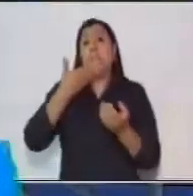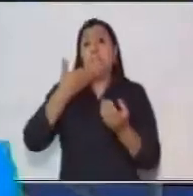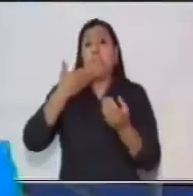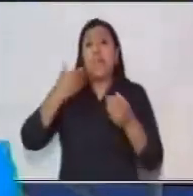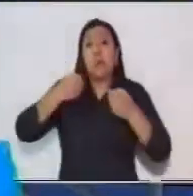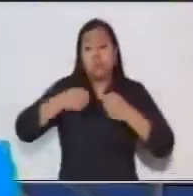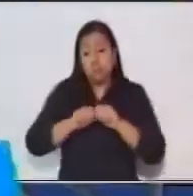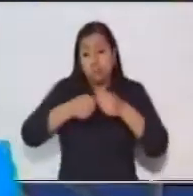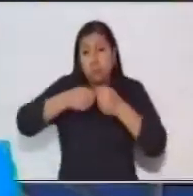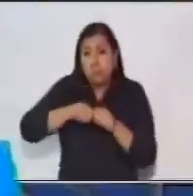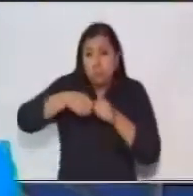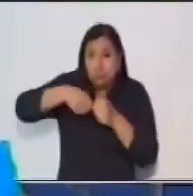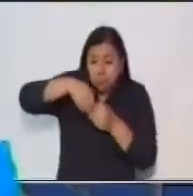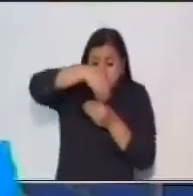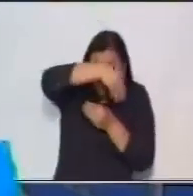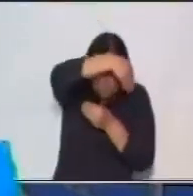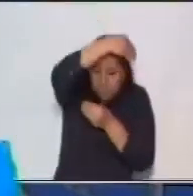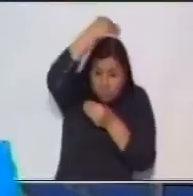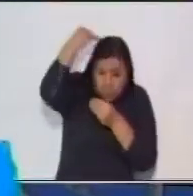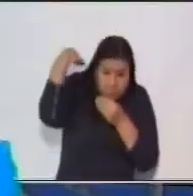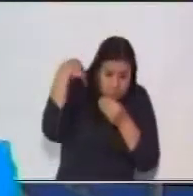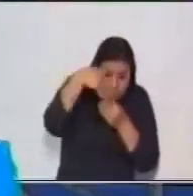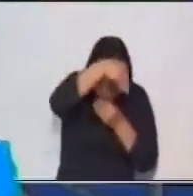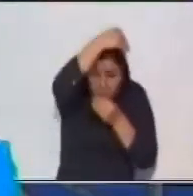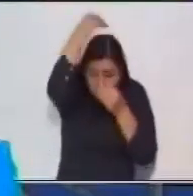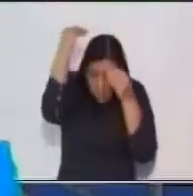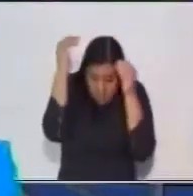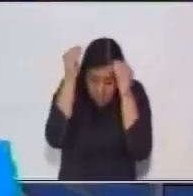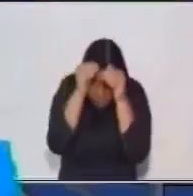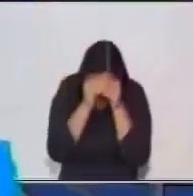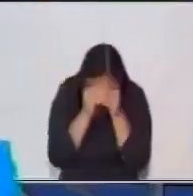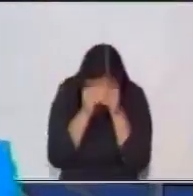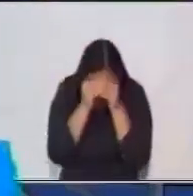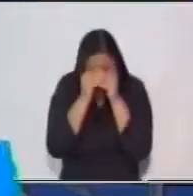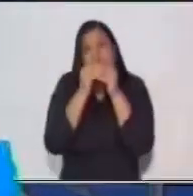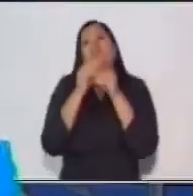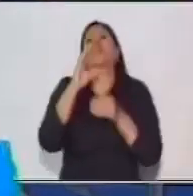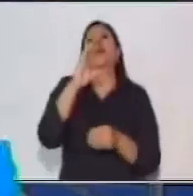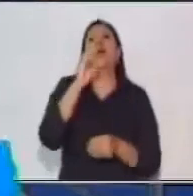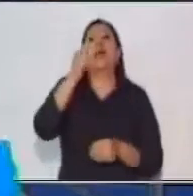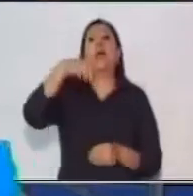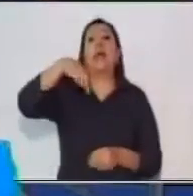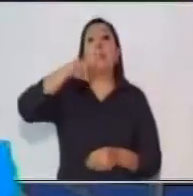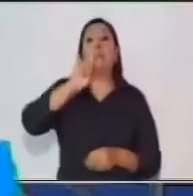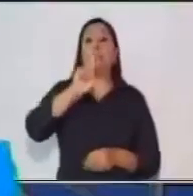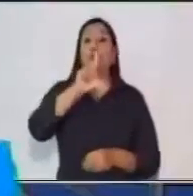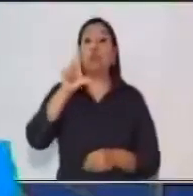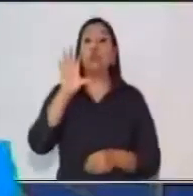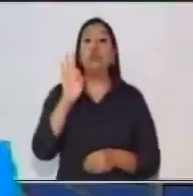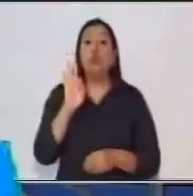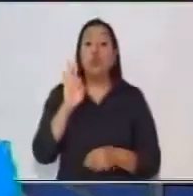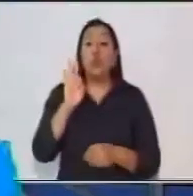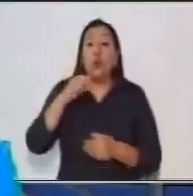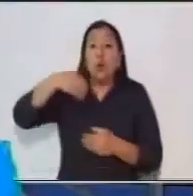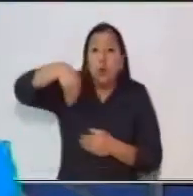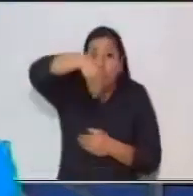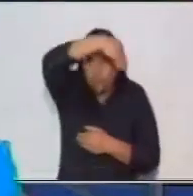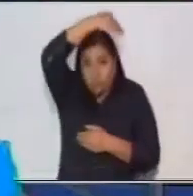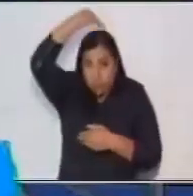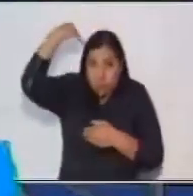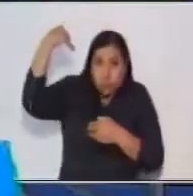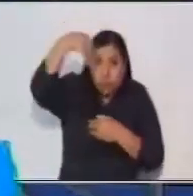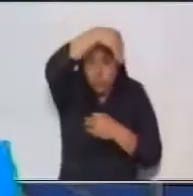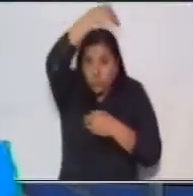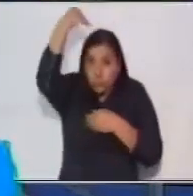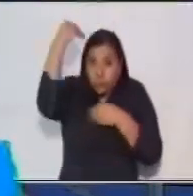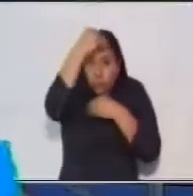Imagínense, se dio a la tarea de fabricar este capullo para protegerse. Se envolvió en él y